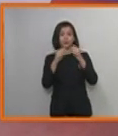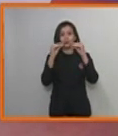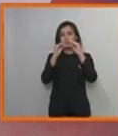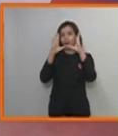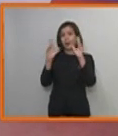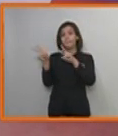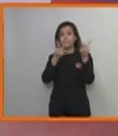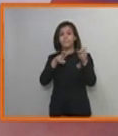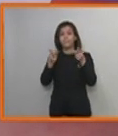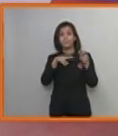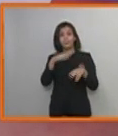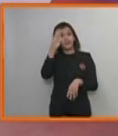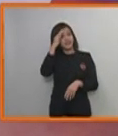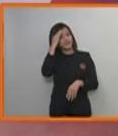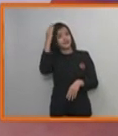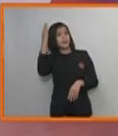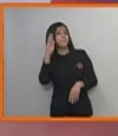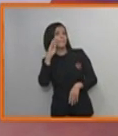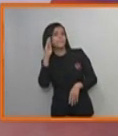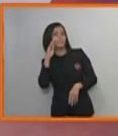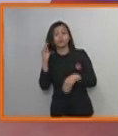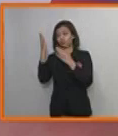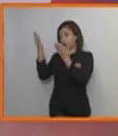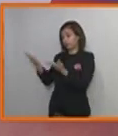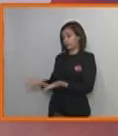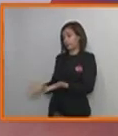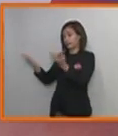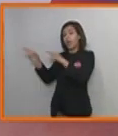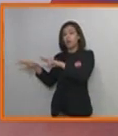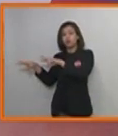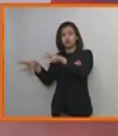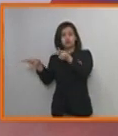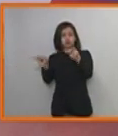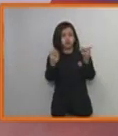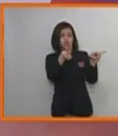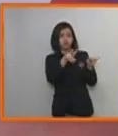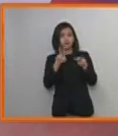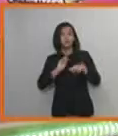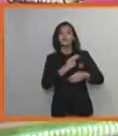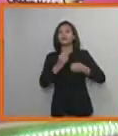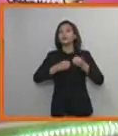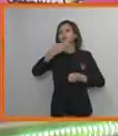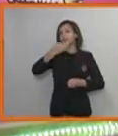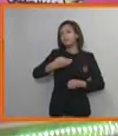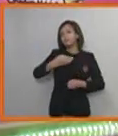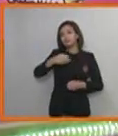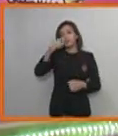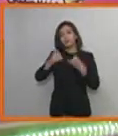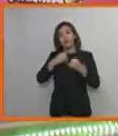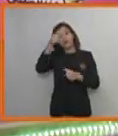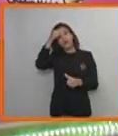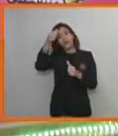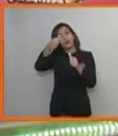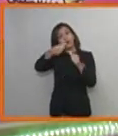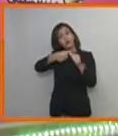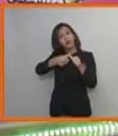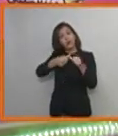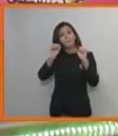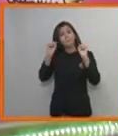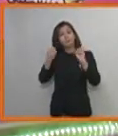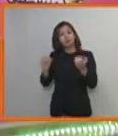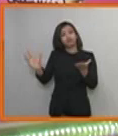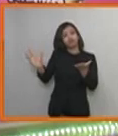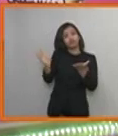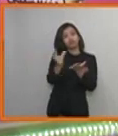completamente en vivo. Les saluda Belinda Arboca en compañía de nuestro auditor, quien da transparencia a cada uno de los sorteos. Jugadores, te recuerdo que con abono sorteo puedes amarrar tus